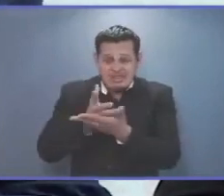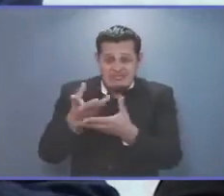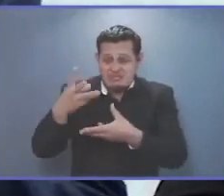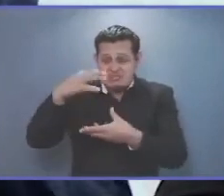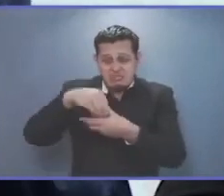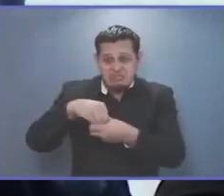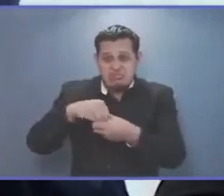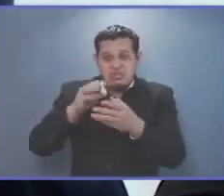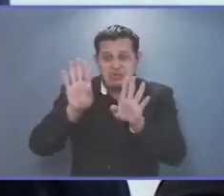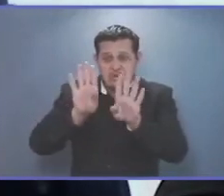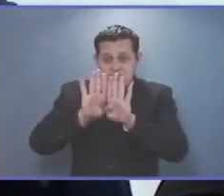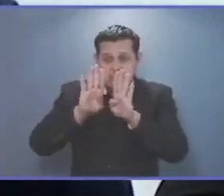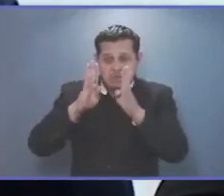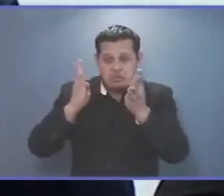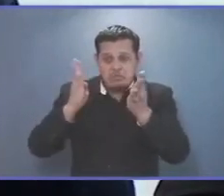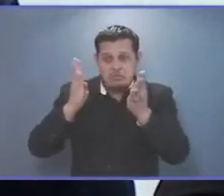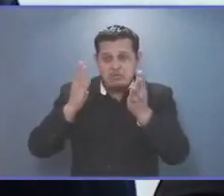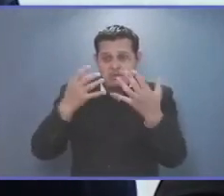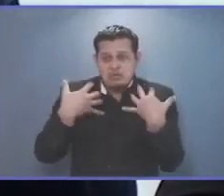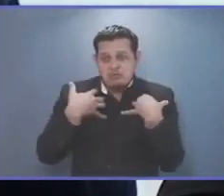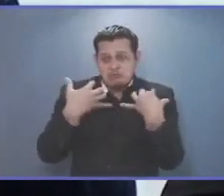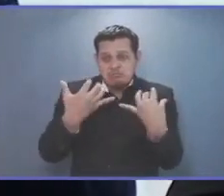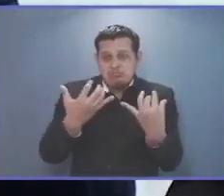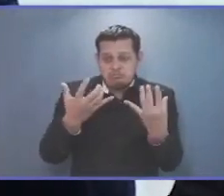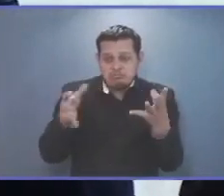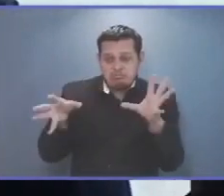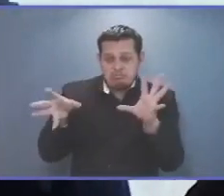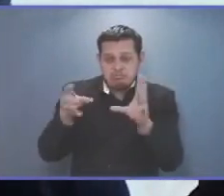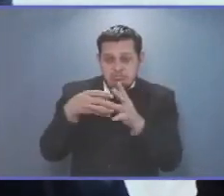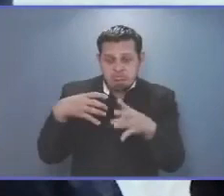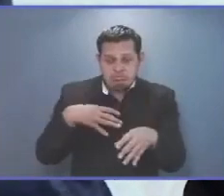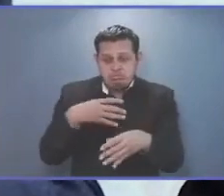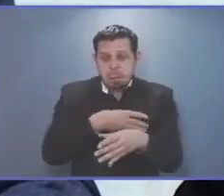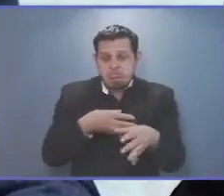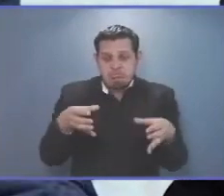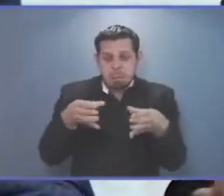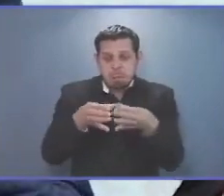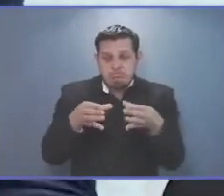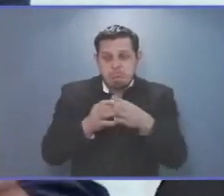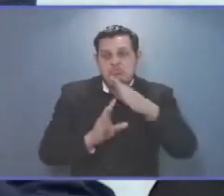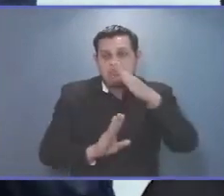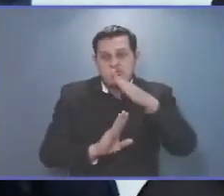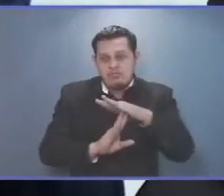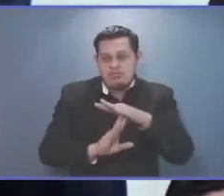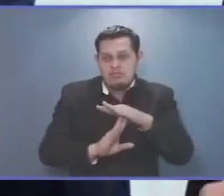dejamos abierta la sesión y la dejamos en este momento en suspenso.